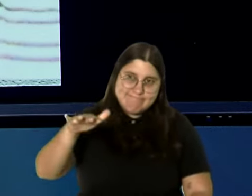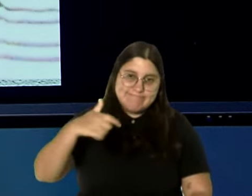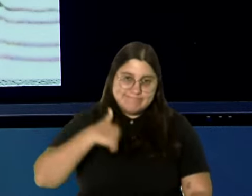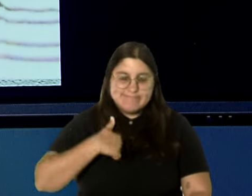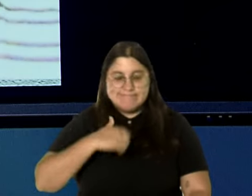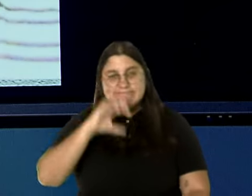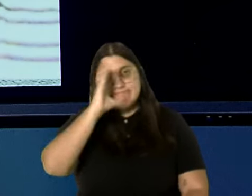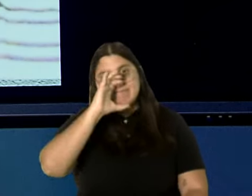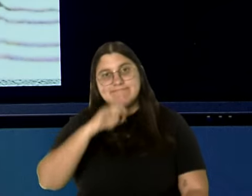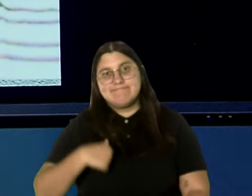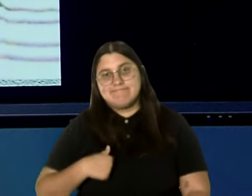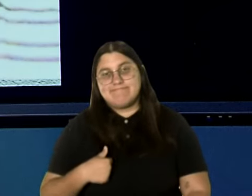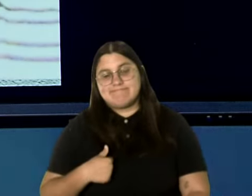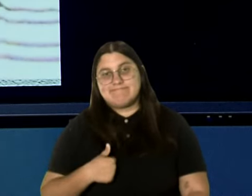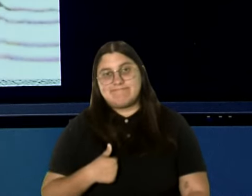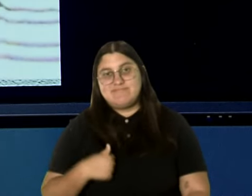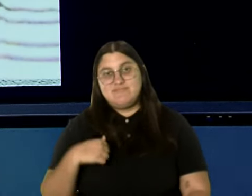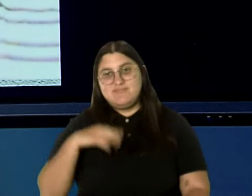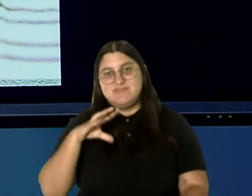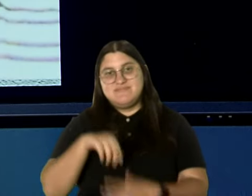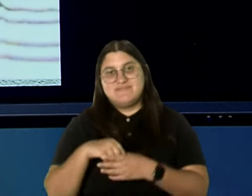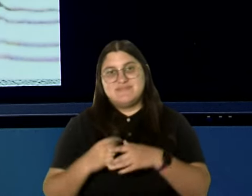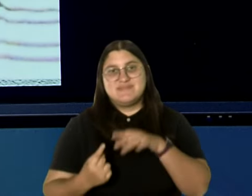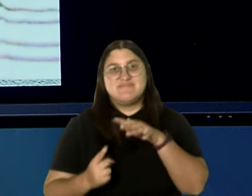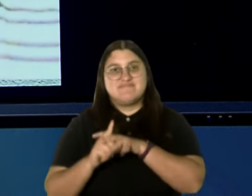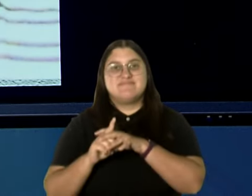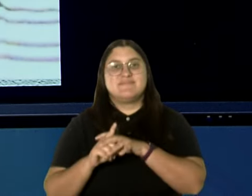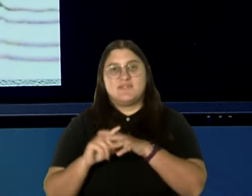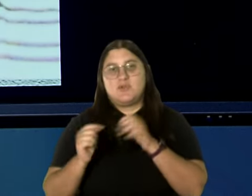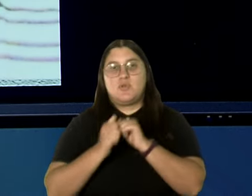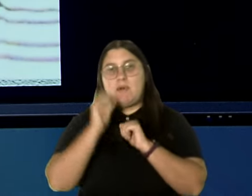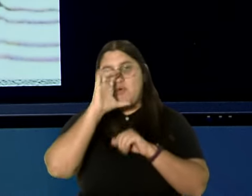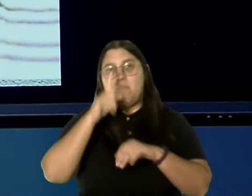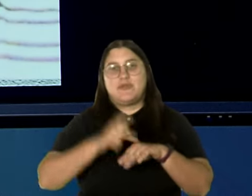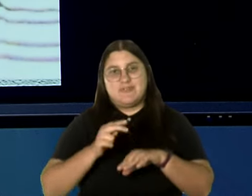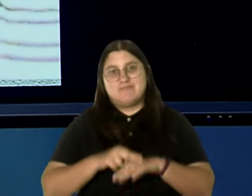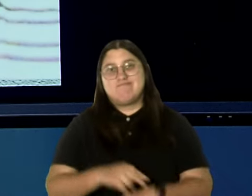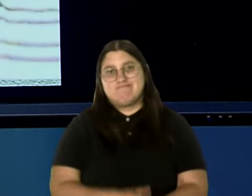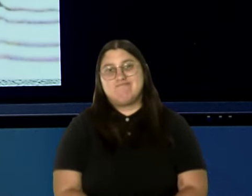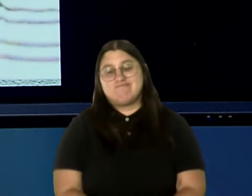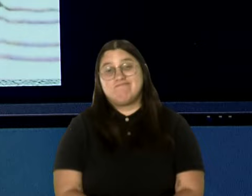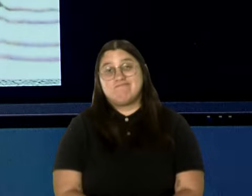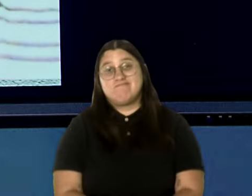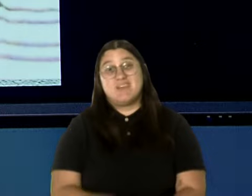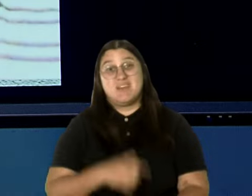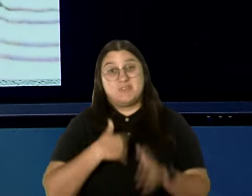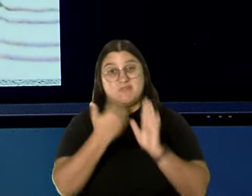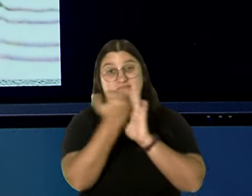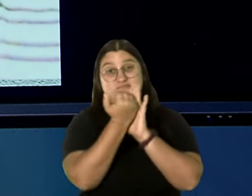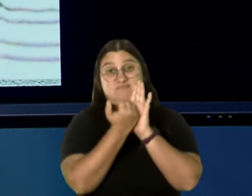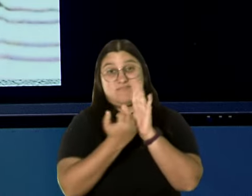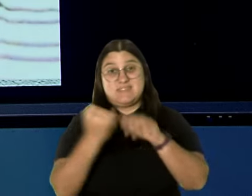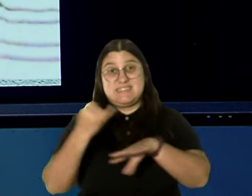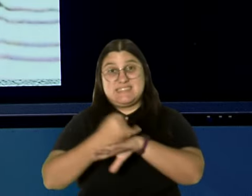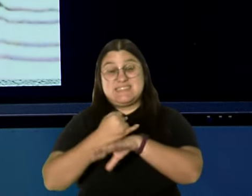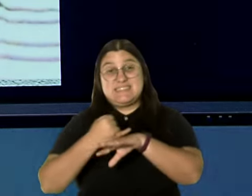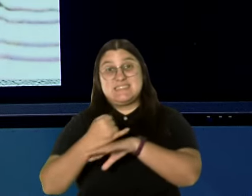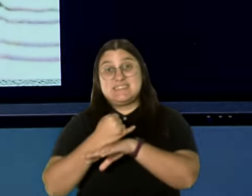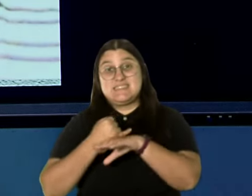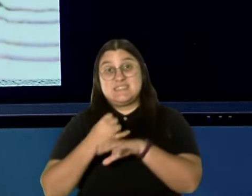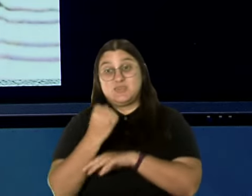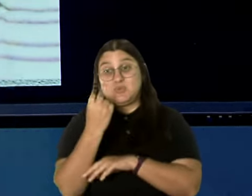están buscando. Yo salí en el programa Los Más Buscados Puerto Rico. Y estoy en la lista de los más buscados a nivel isla, de